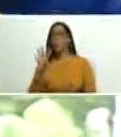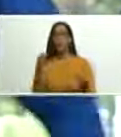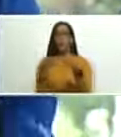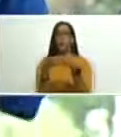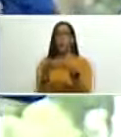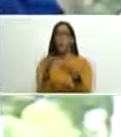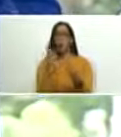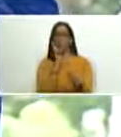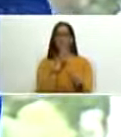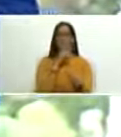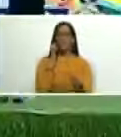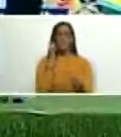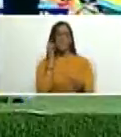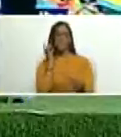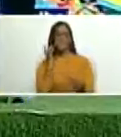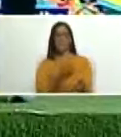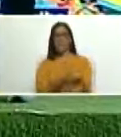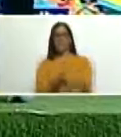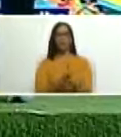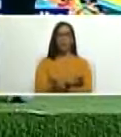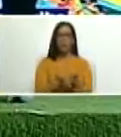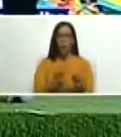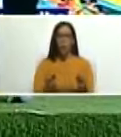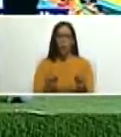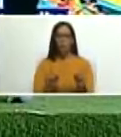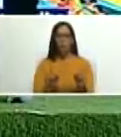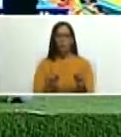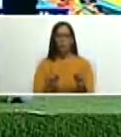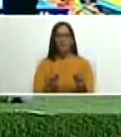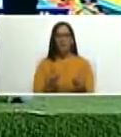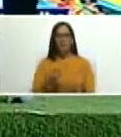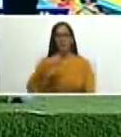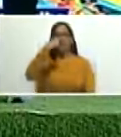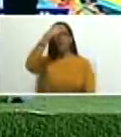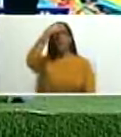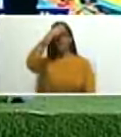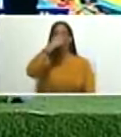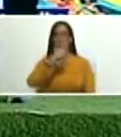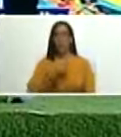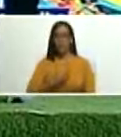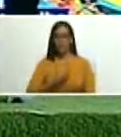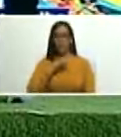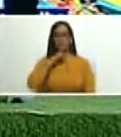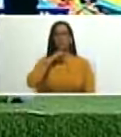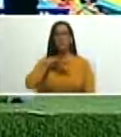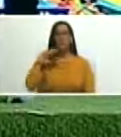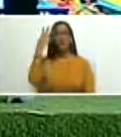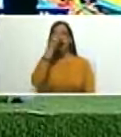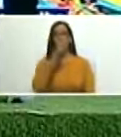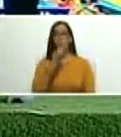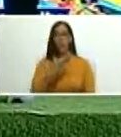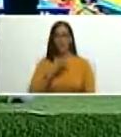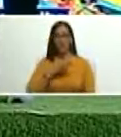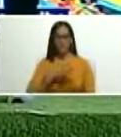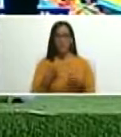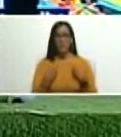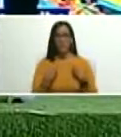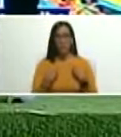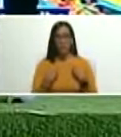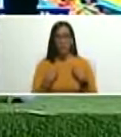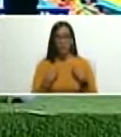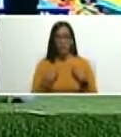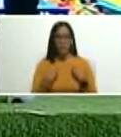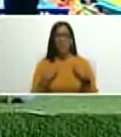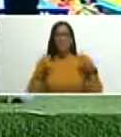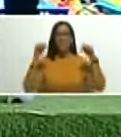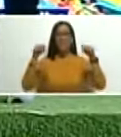sangre azul, no. El protagonista de esta historia hermosa que estamos viviendo, de